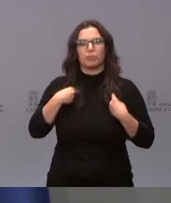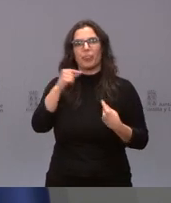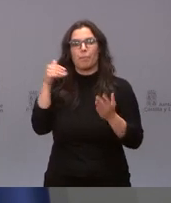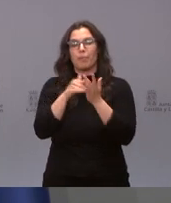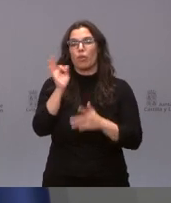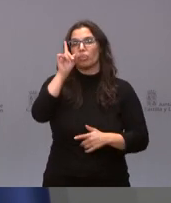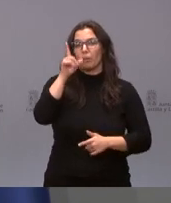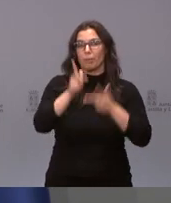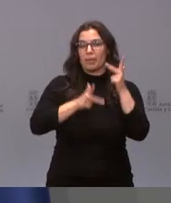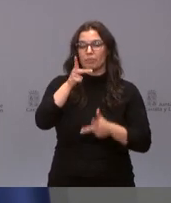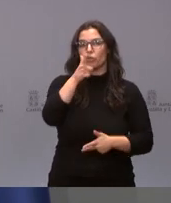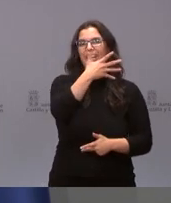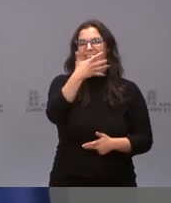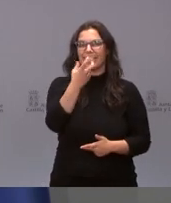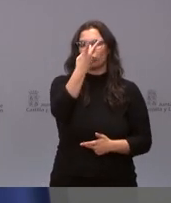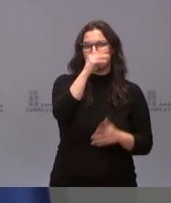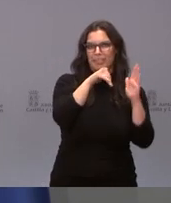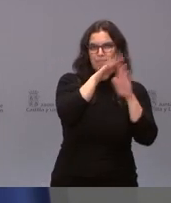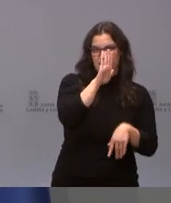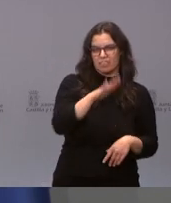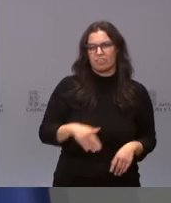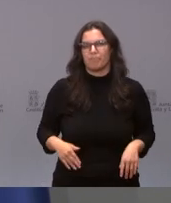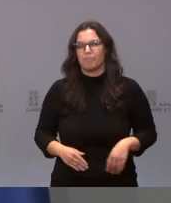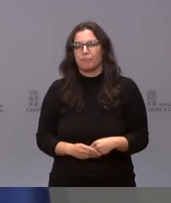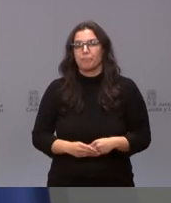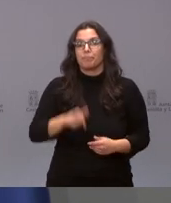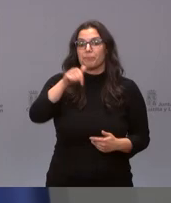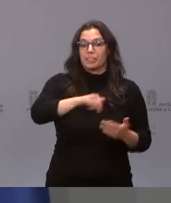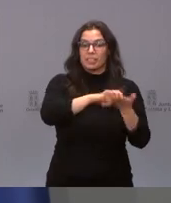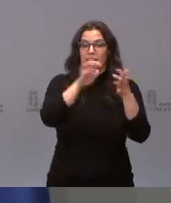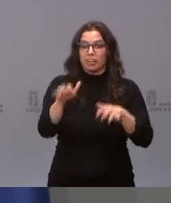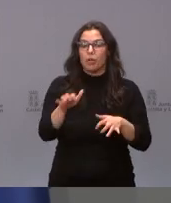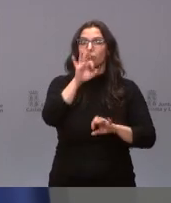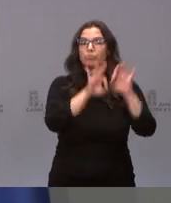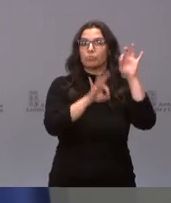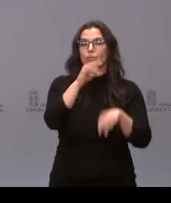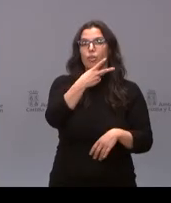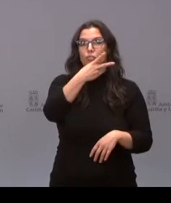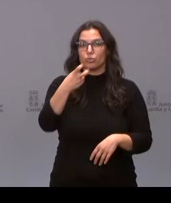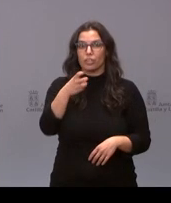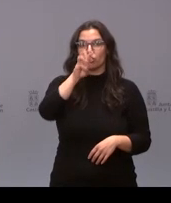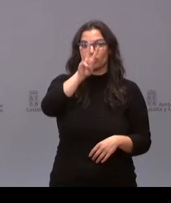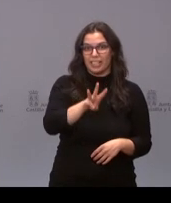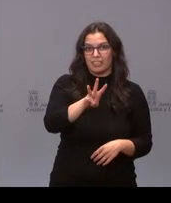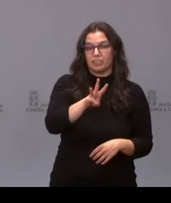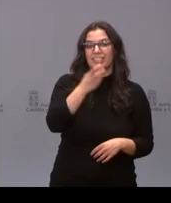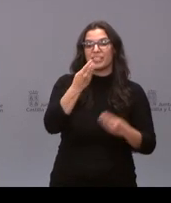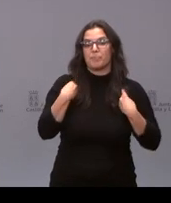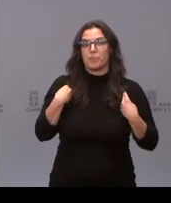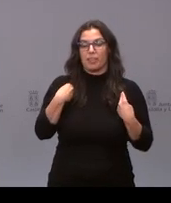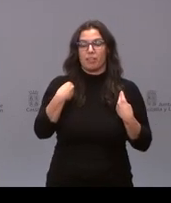la cifra de 520 por 100.000 habitantes castilla y león tiene una tasa de 203 por 100.000 habitantes